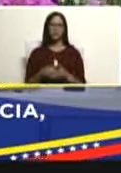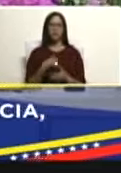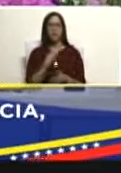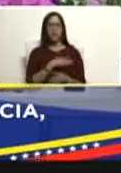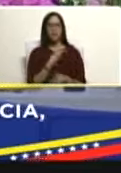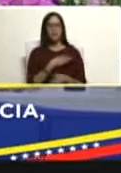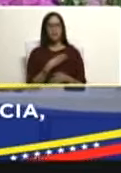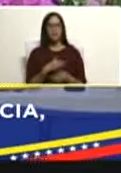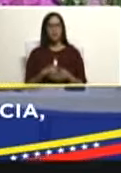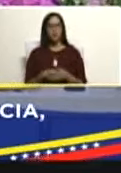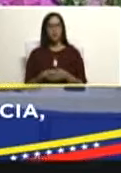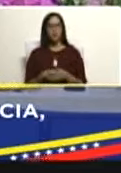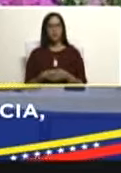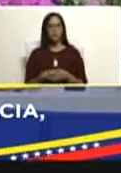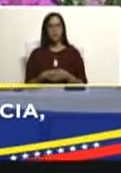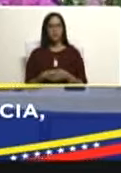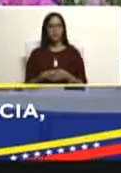misión